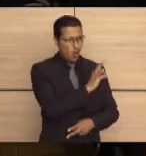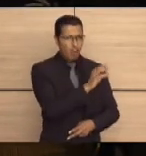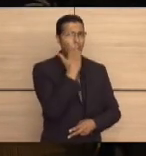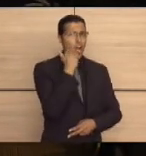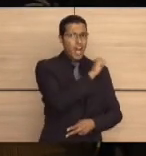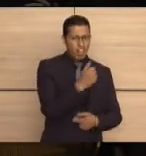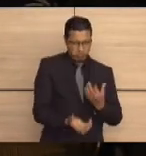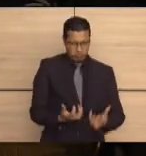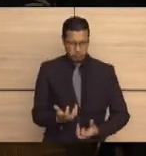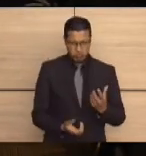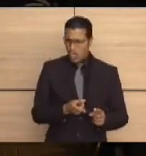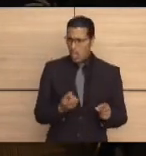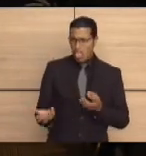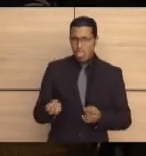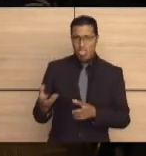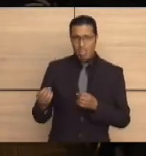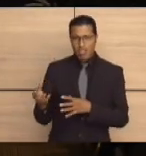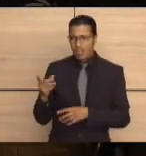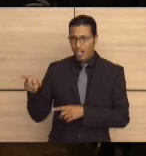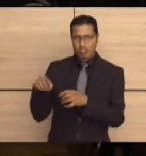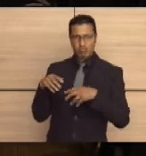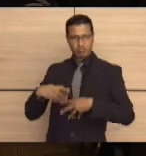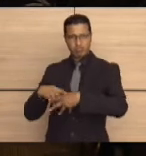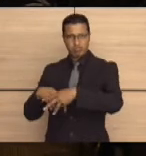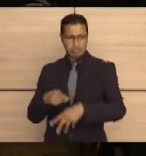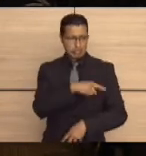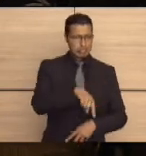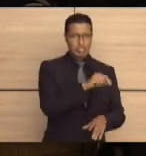de las batallas, y todo eso que se